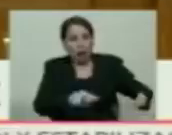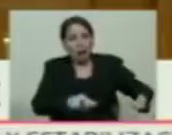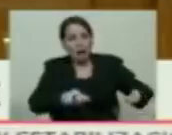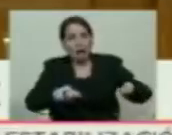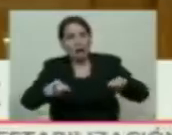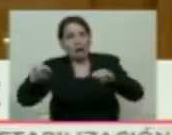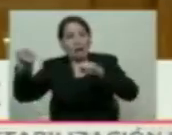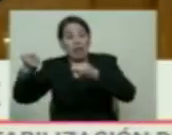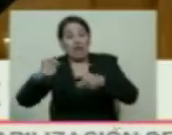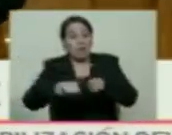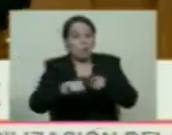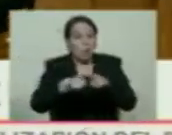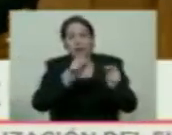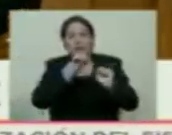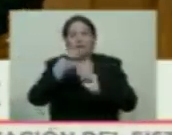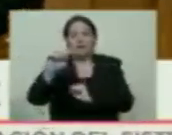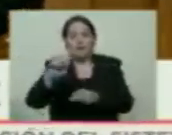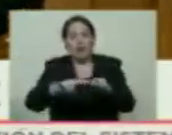paz es lo que estamos defendiendo nosotros.